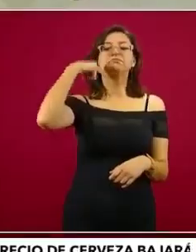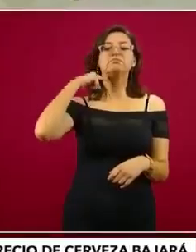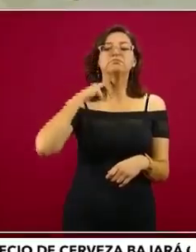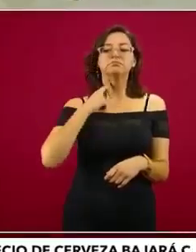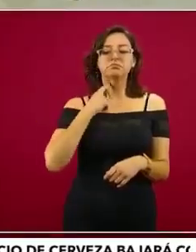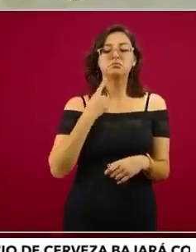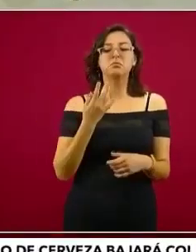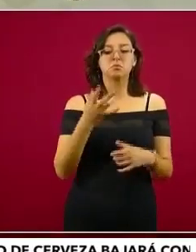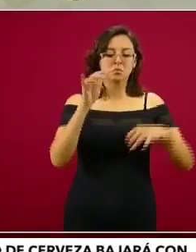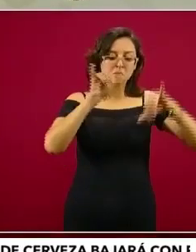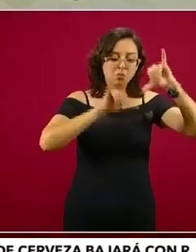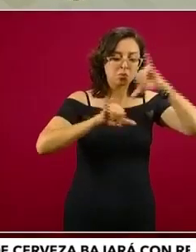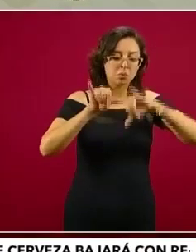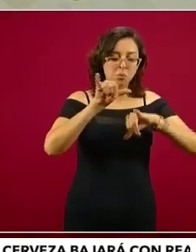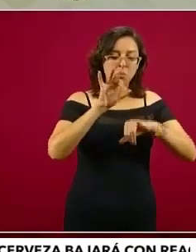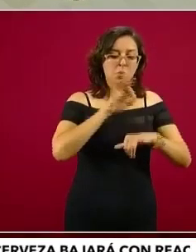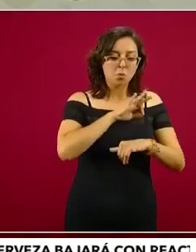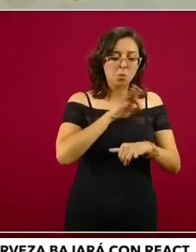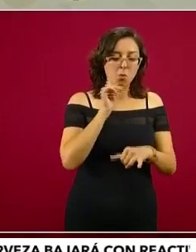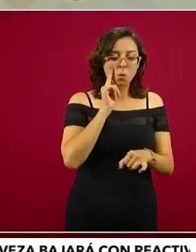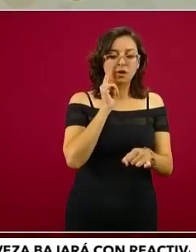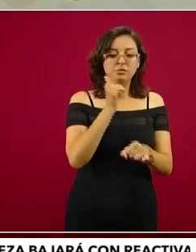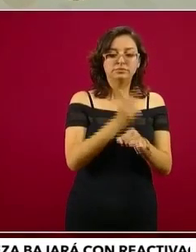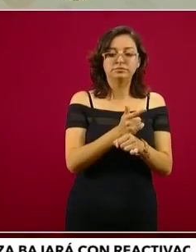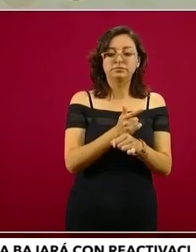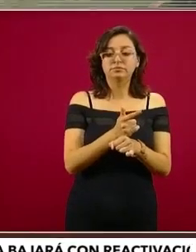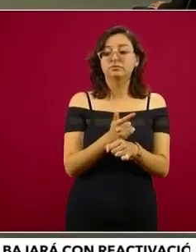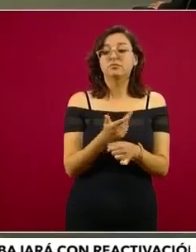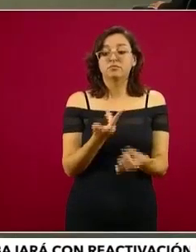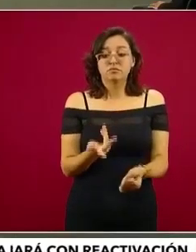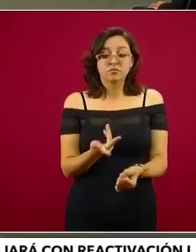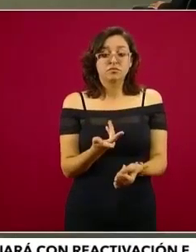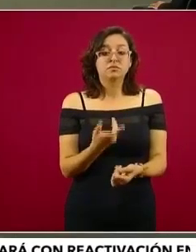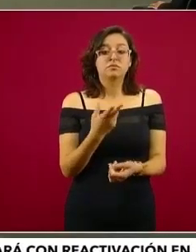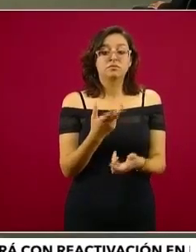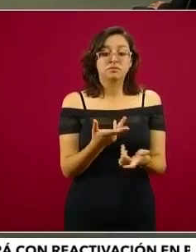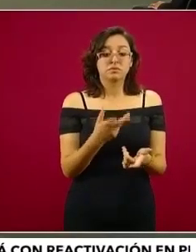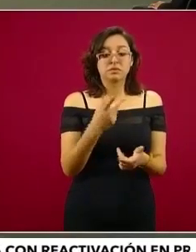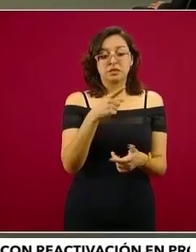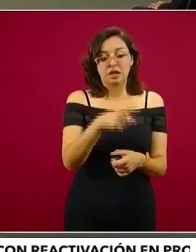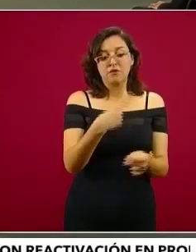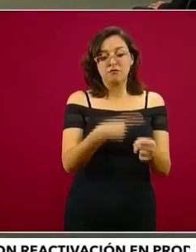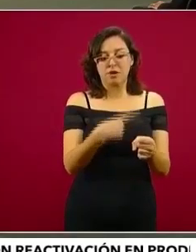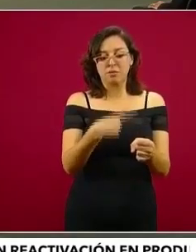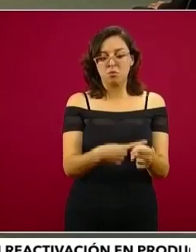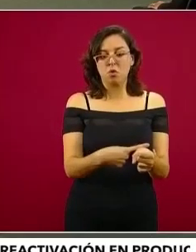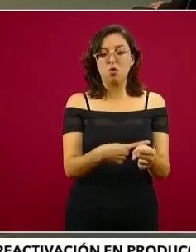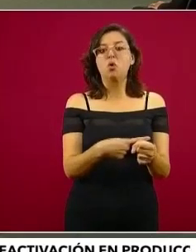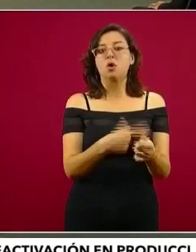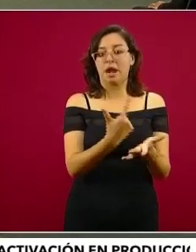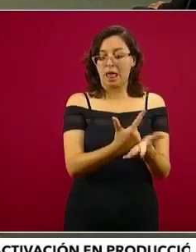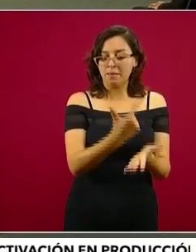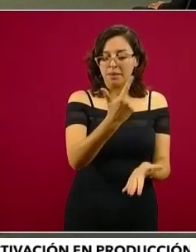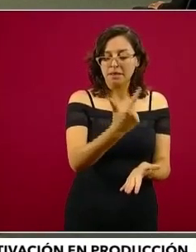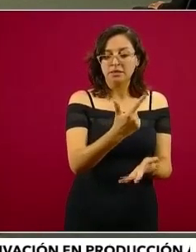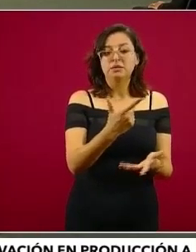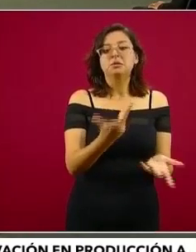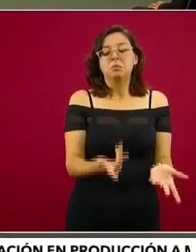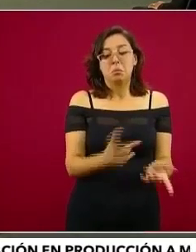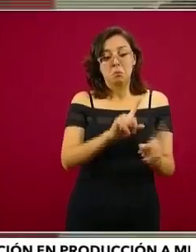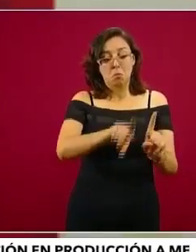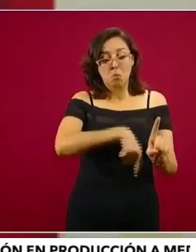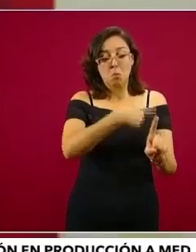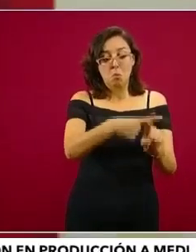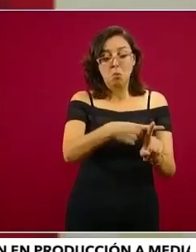garganta. Estas pruebas, su particularidad es que sirven para la fase aguda. La interpretación de esta prueba cuando resulta